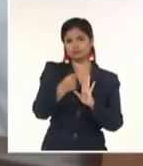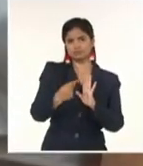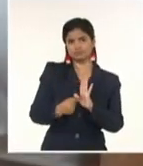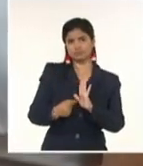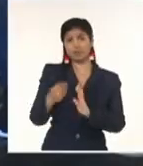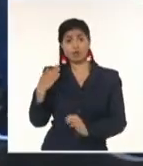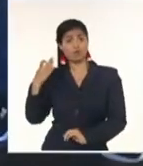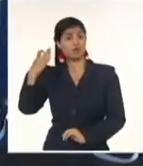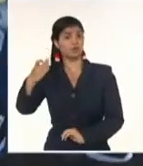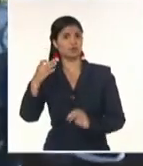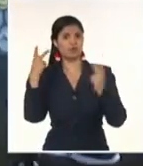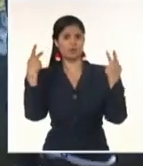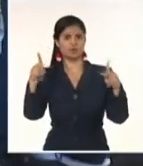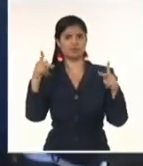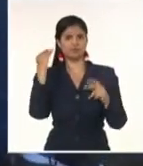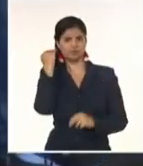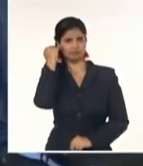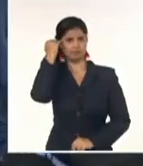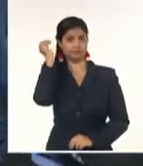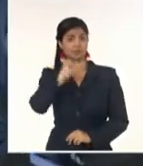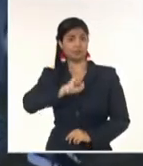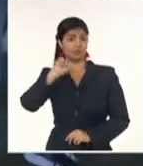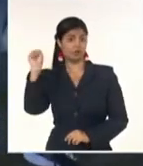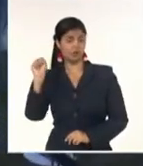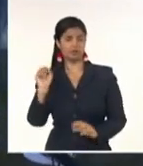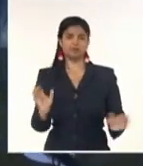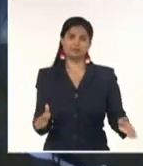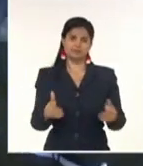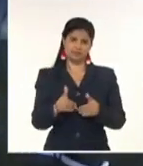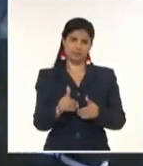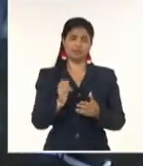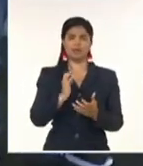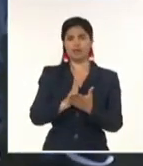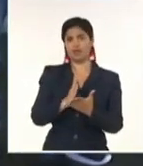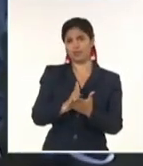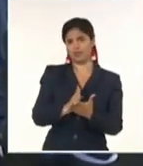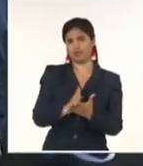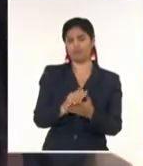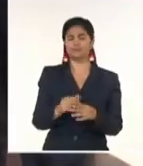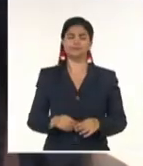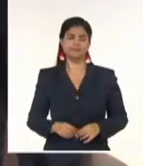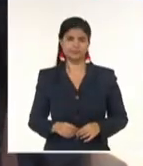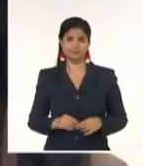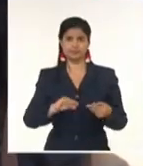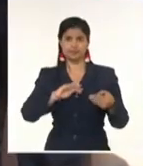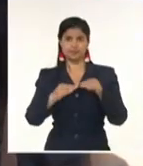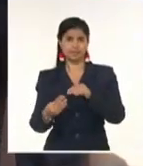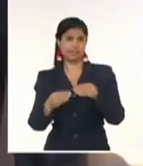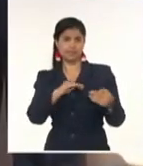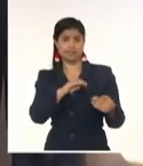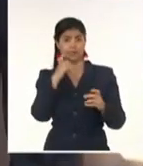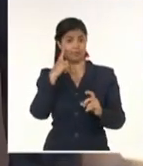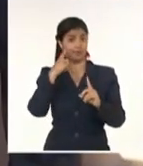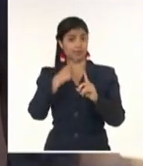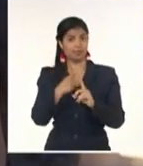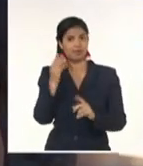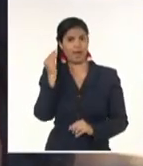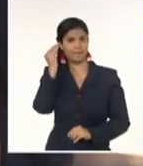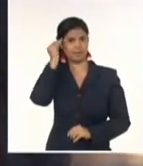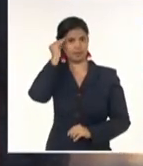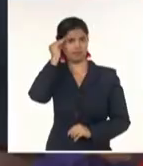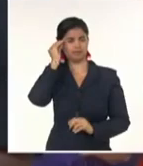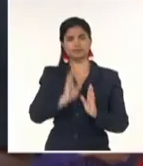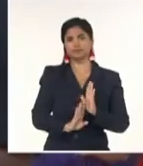sus conocimientos y lograr una exitosa culminación de estudios. El debate tiene como objetivo incorporar técnicas